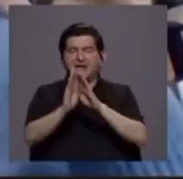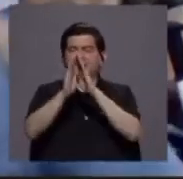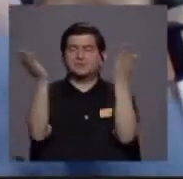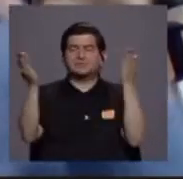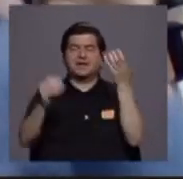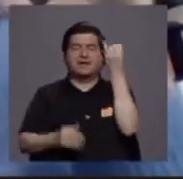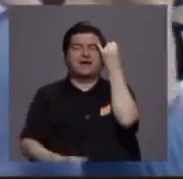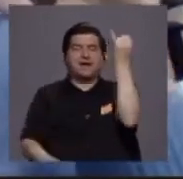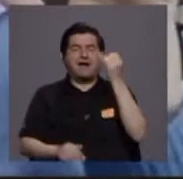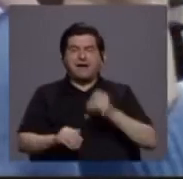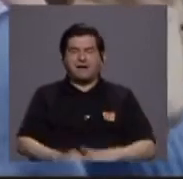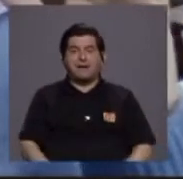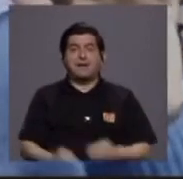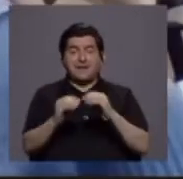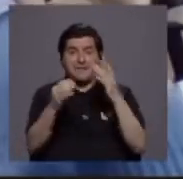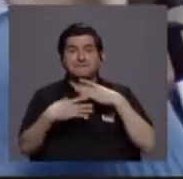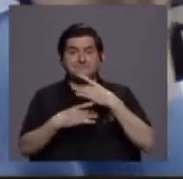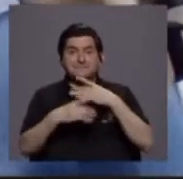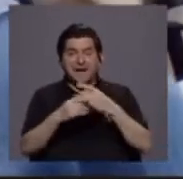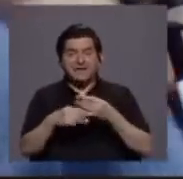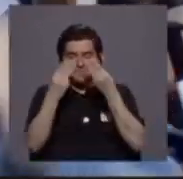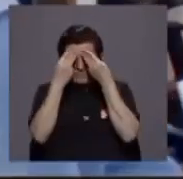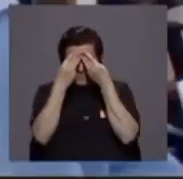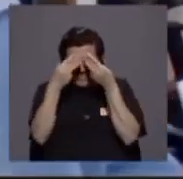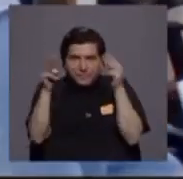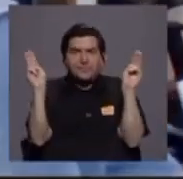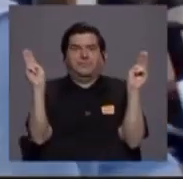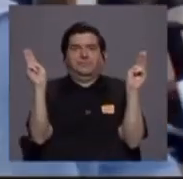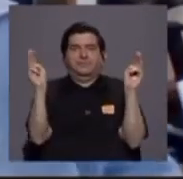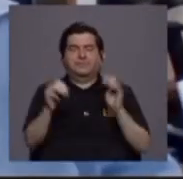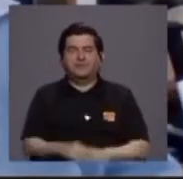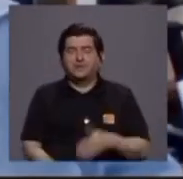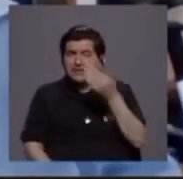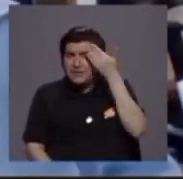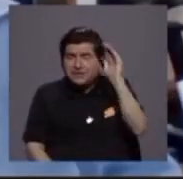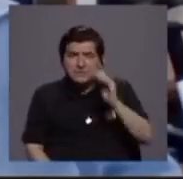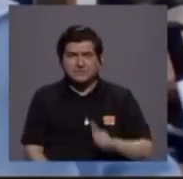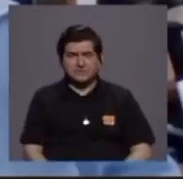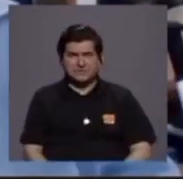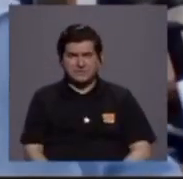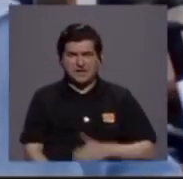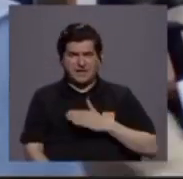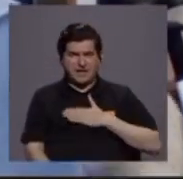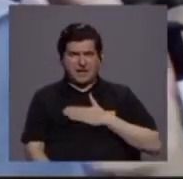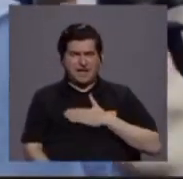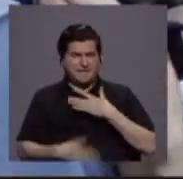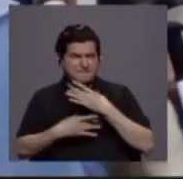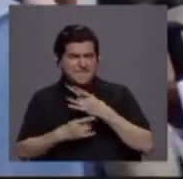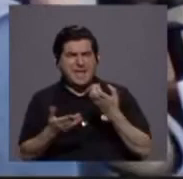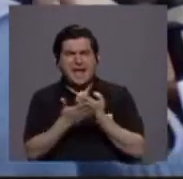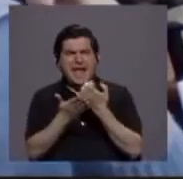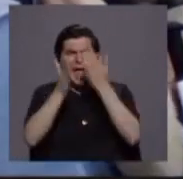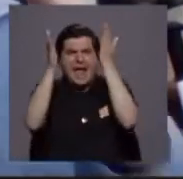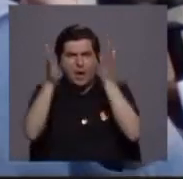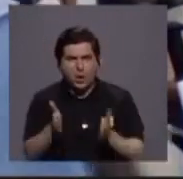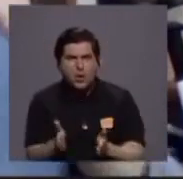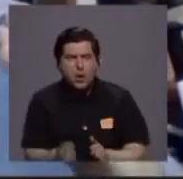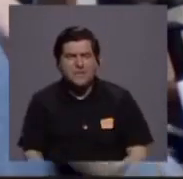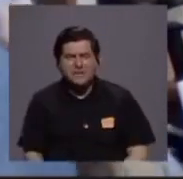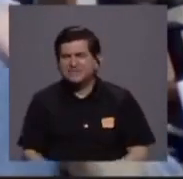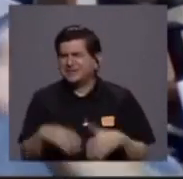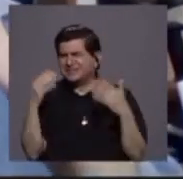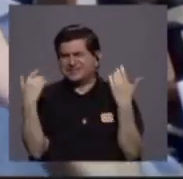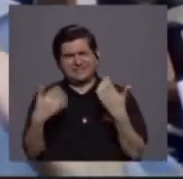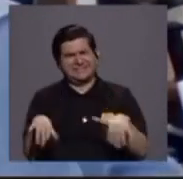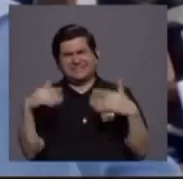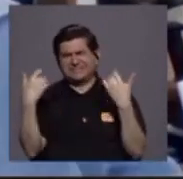horizonte, ¿no? Y eso es lo más interesante, ¿no? Porque como, no sé, siempre me ha llamado la atención que los economistas somos